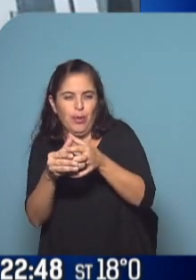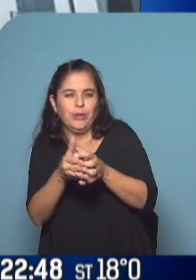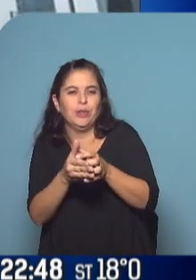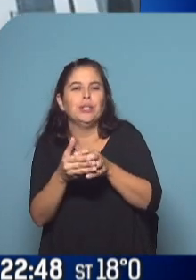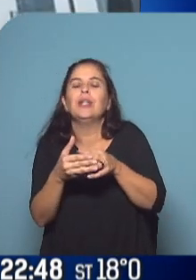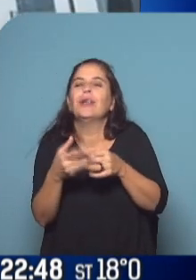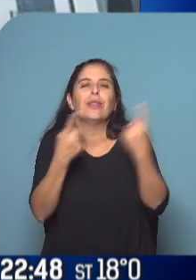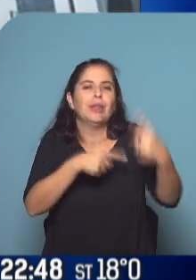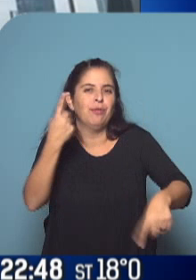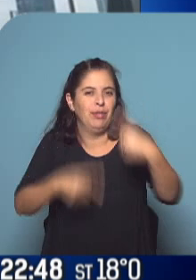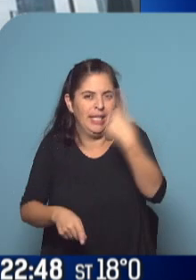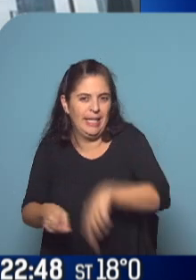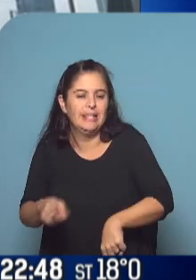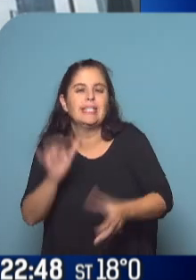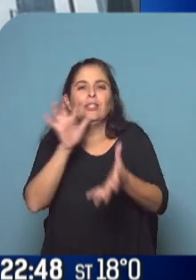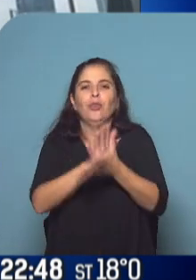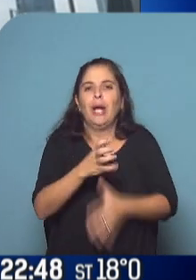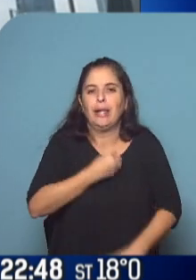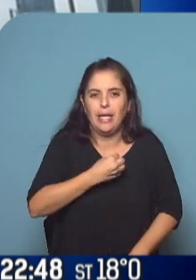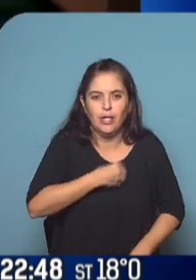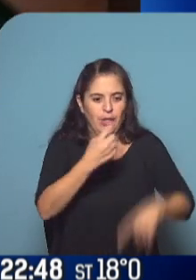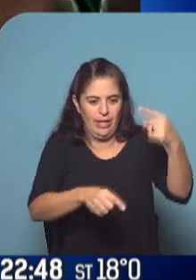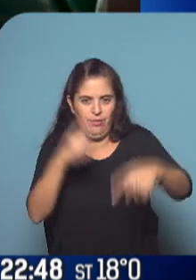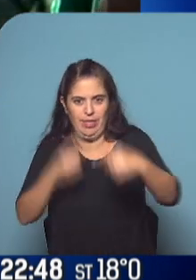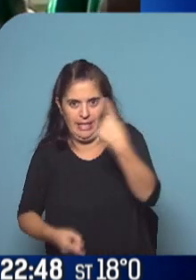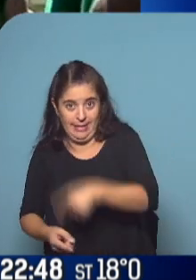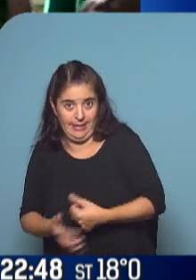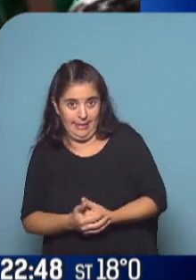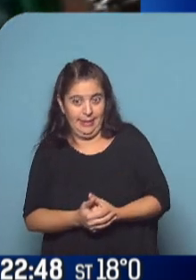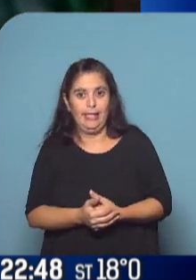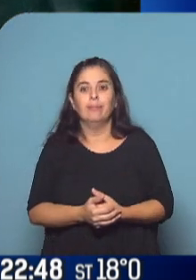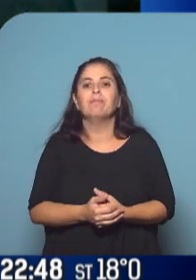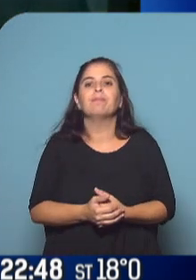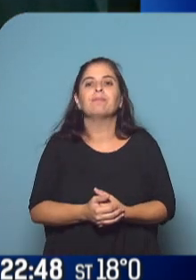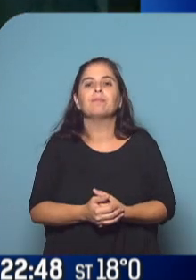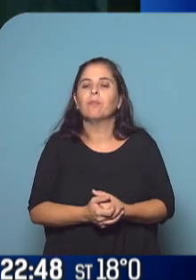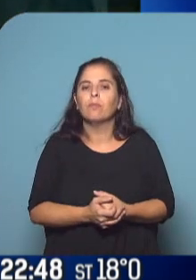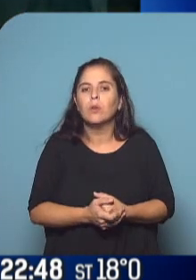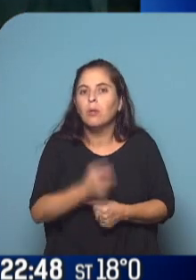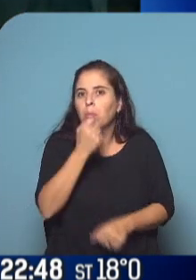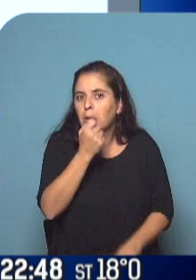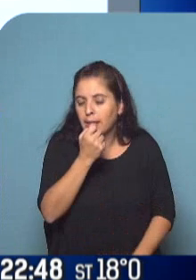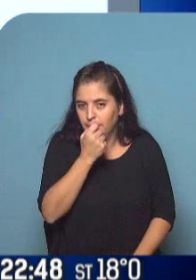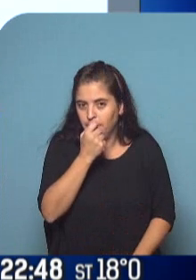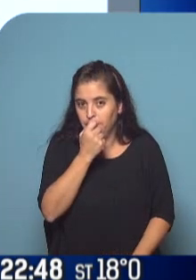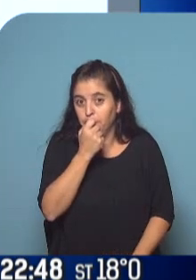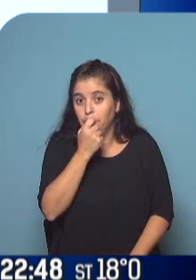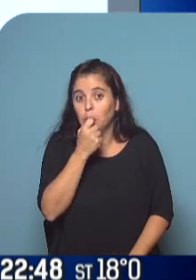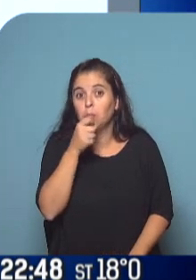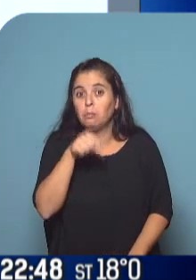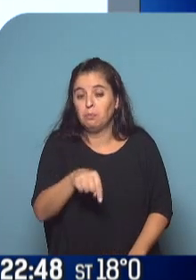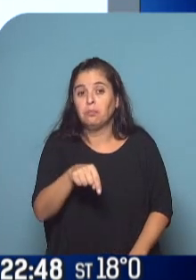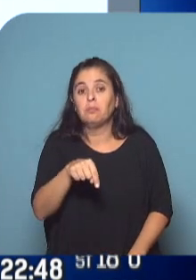en número, unos 15 millones se calcula, sin embargo no son los más aguerridos, como sí son